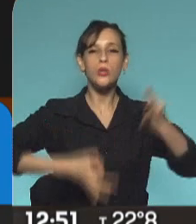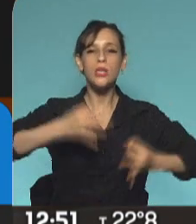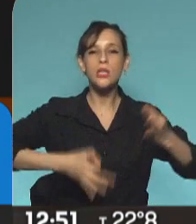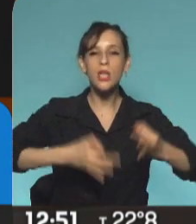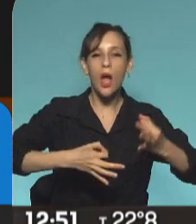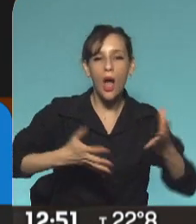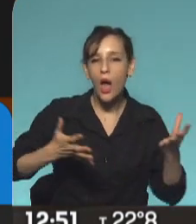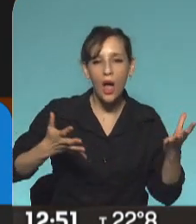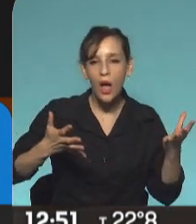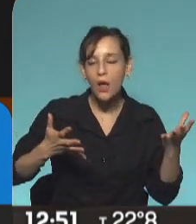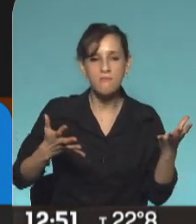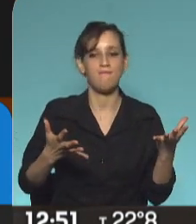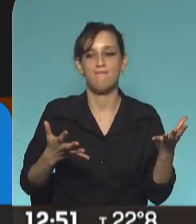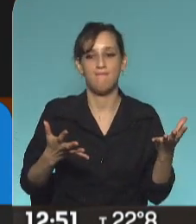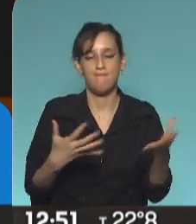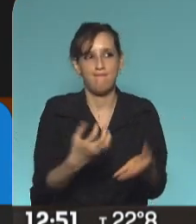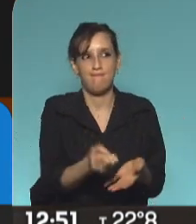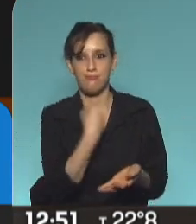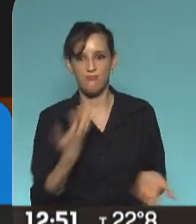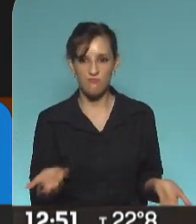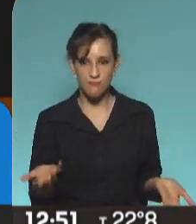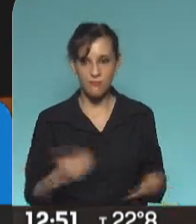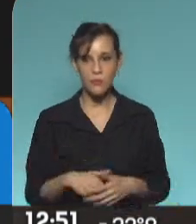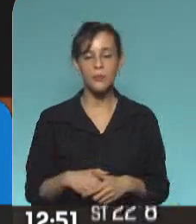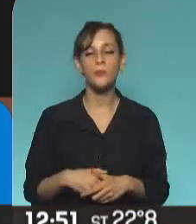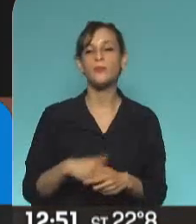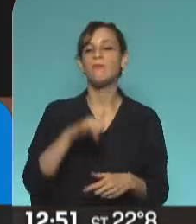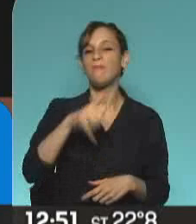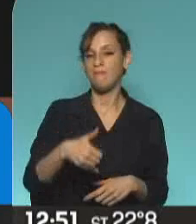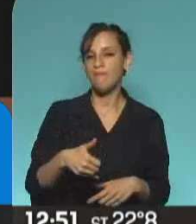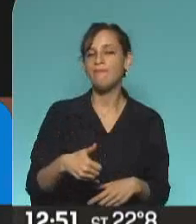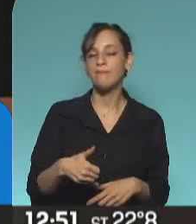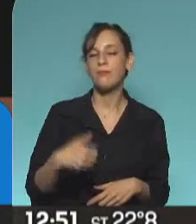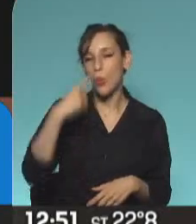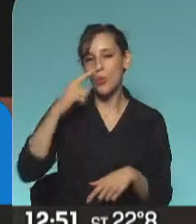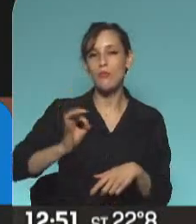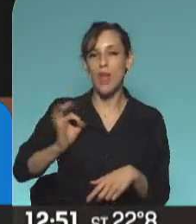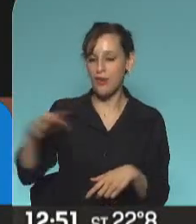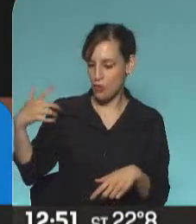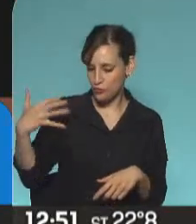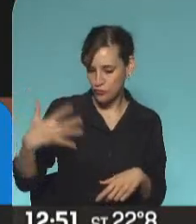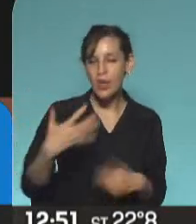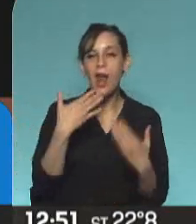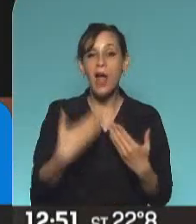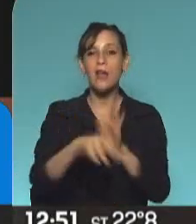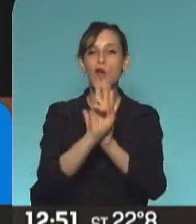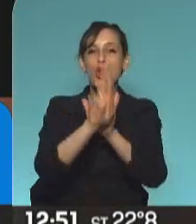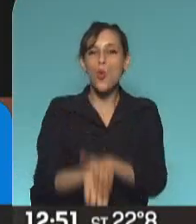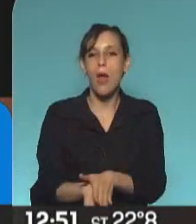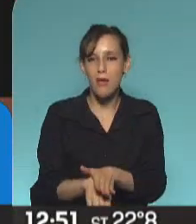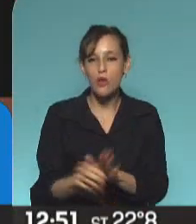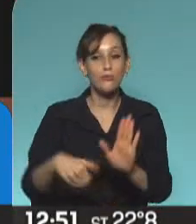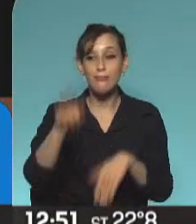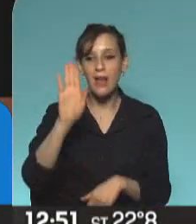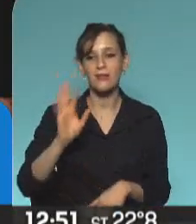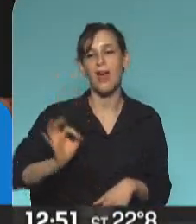denuncia bueno aparecen invisibles por lo menos si creo que en los últimos años en y una menos sobre todo en 2015 lo que